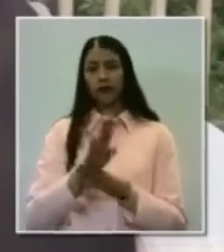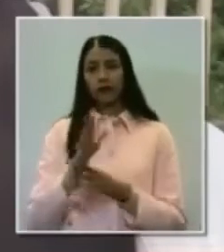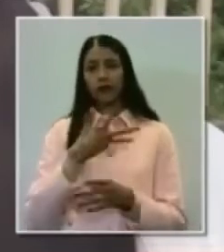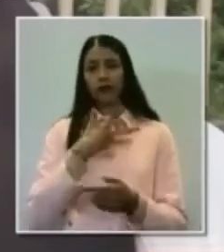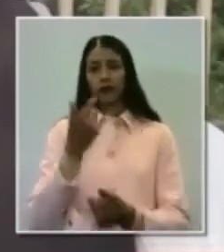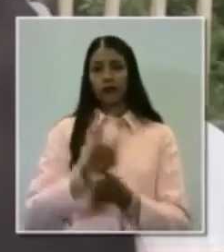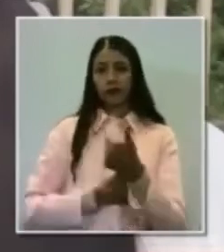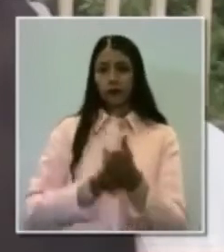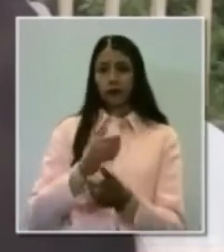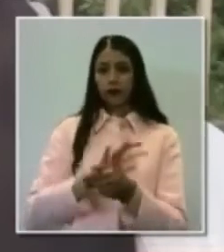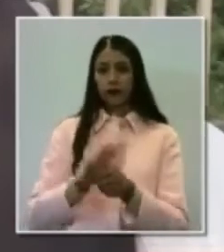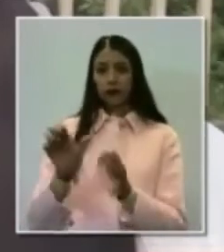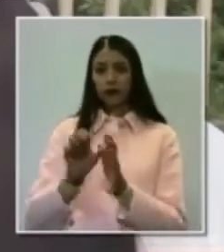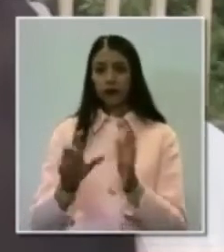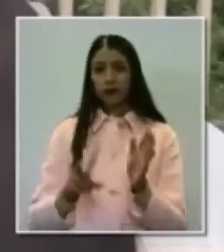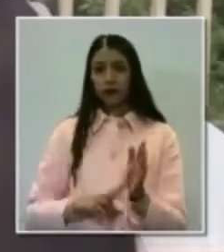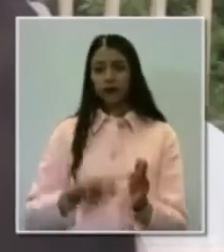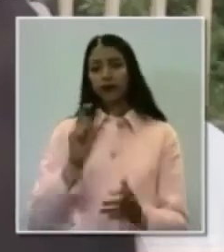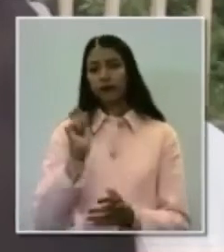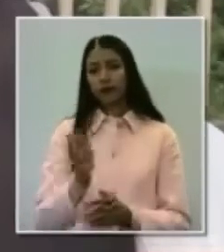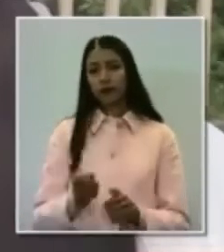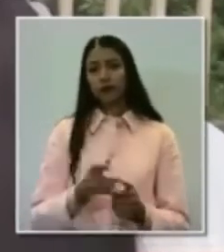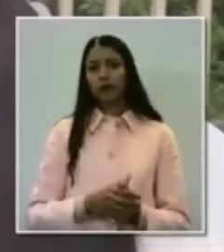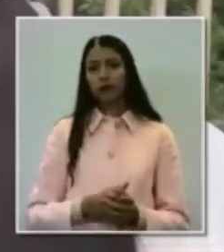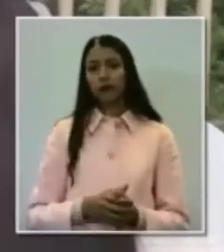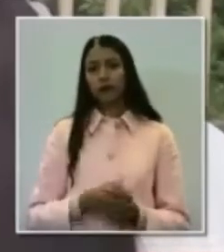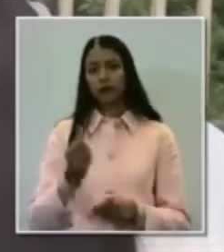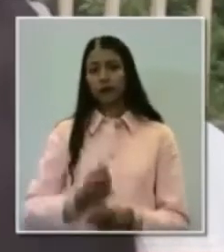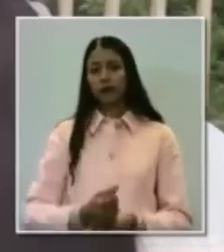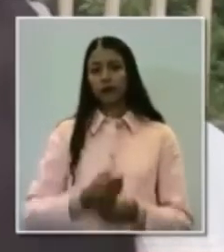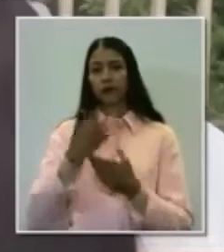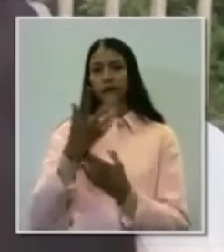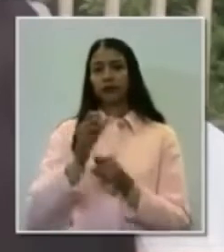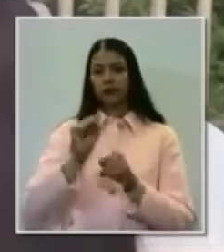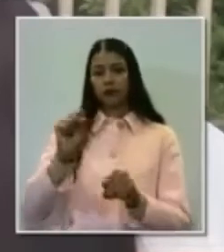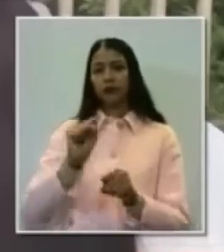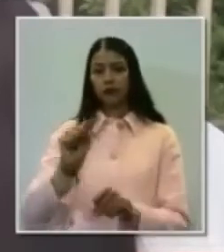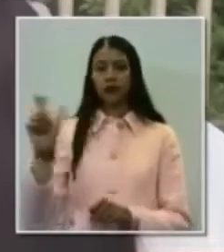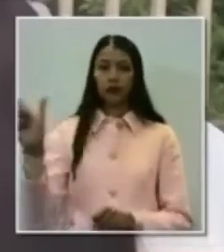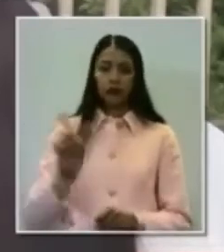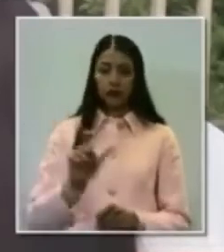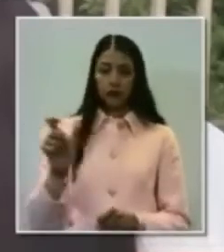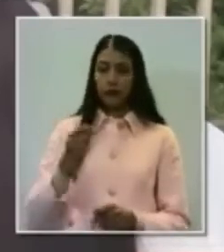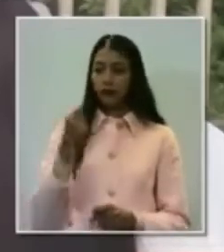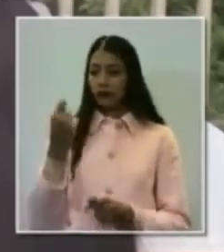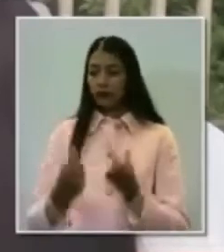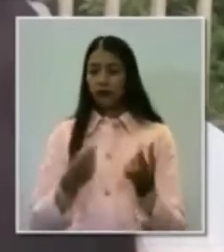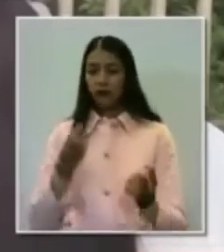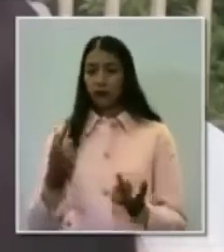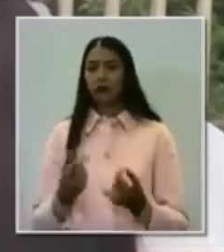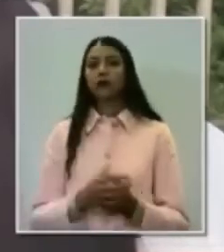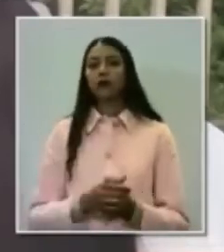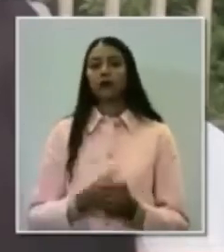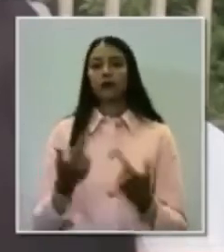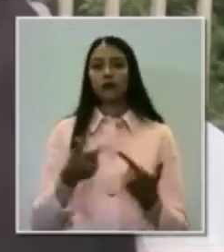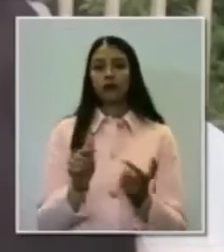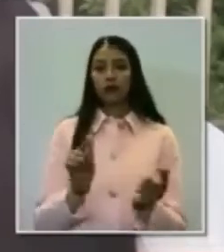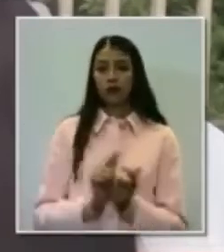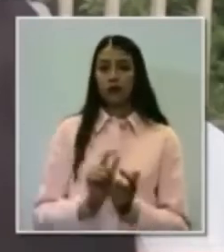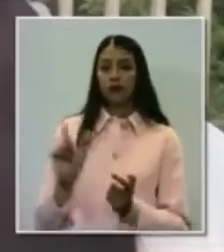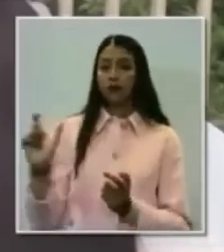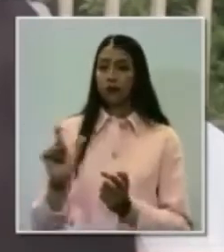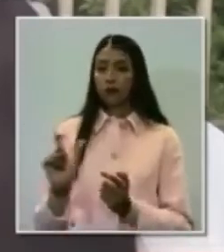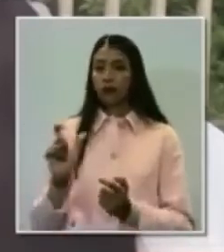haya participado en la convocatoria. Es decir, las expresiones sindicales, algunas expresiones sindicales,